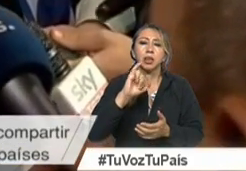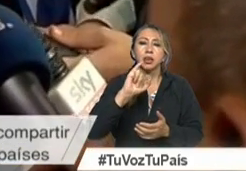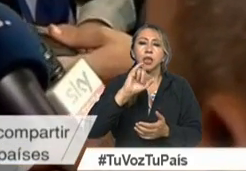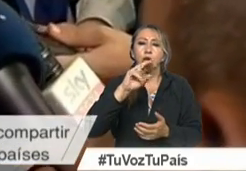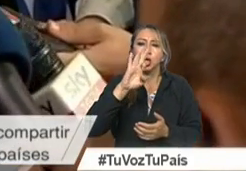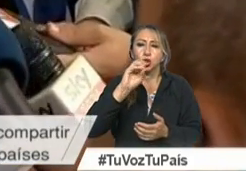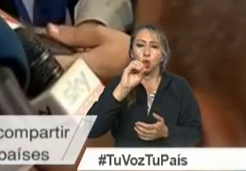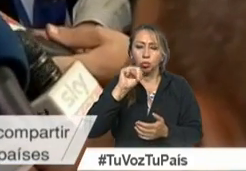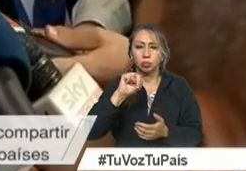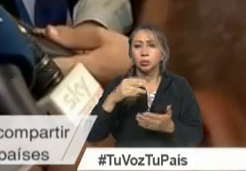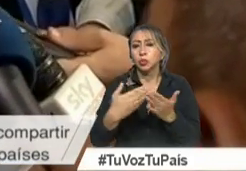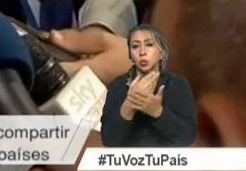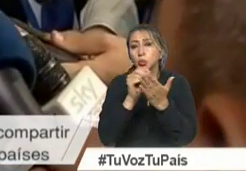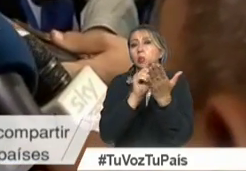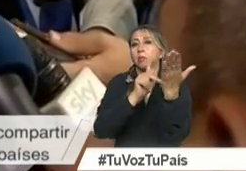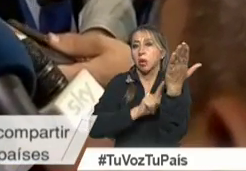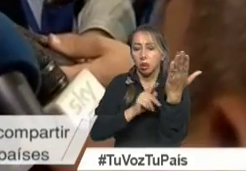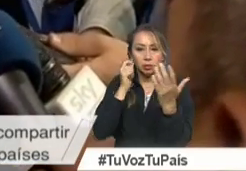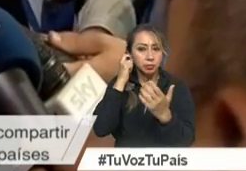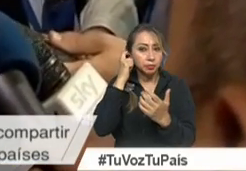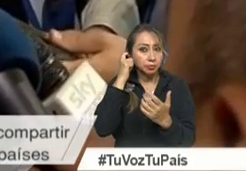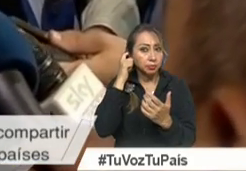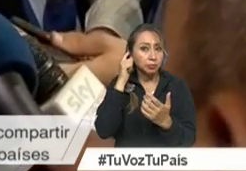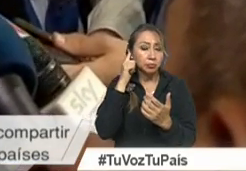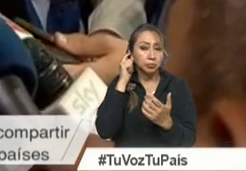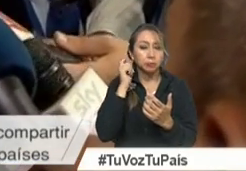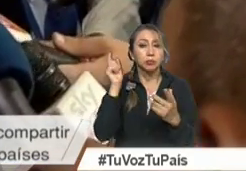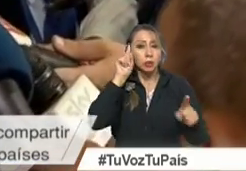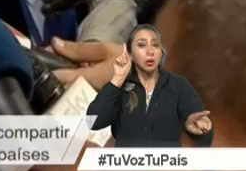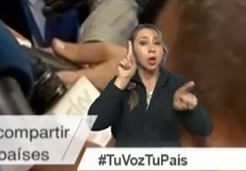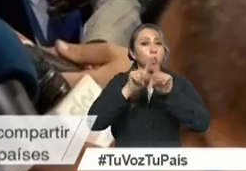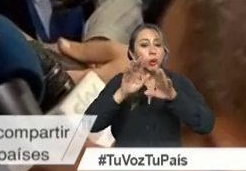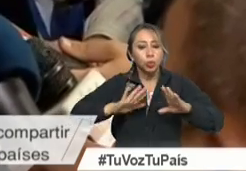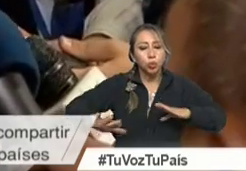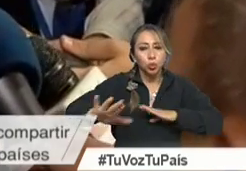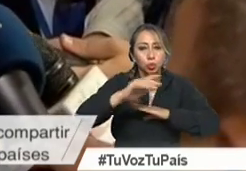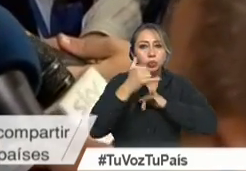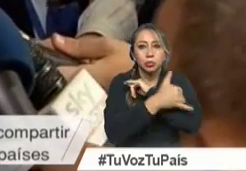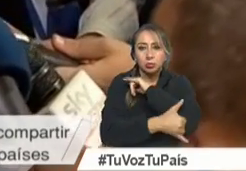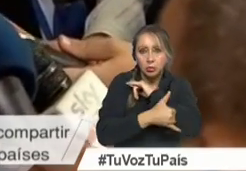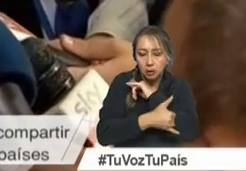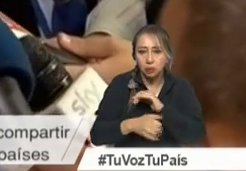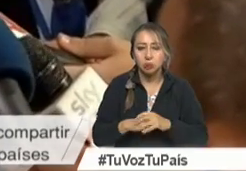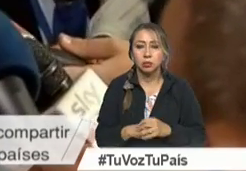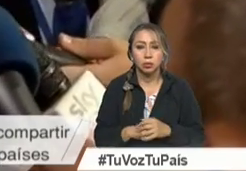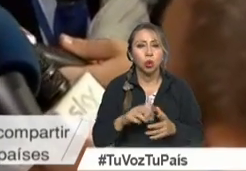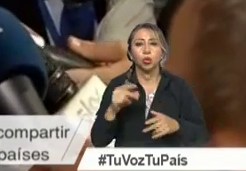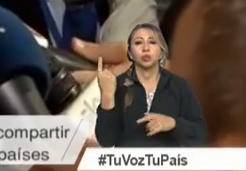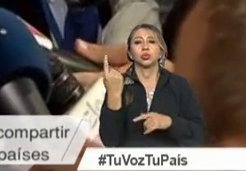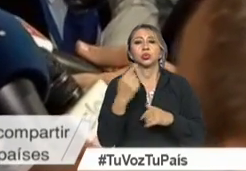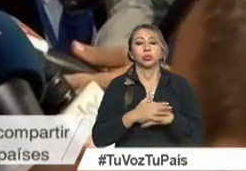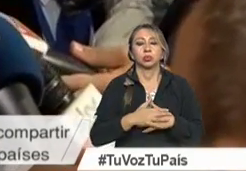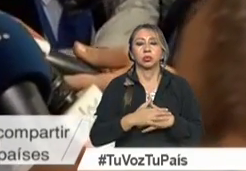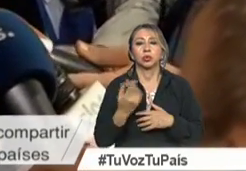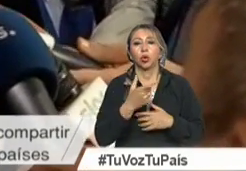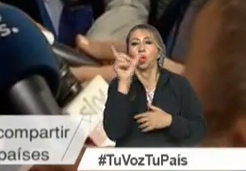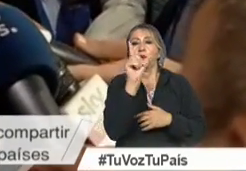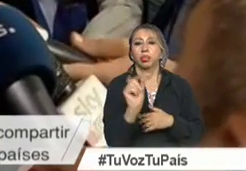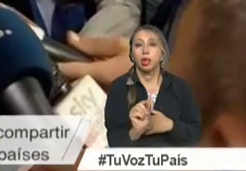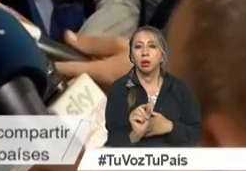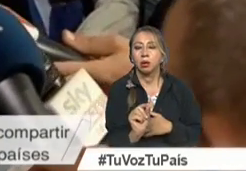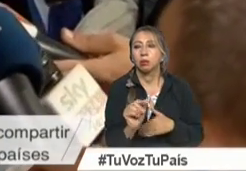para que un plan operativo pueda adoptarse tiene que haber un acuerdo entre todos los estados miembros no se trata de una cuestión entre italia y